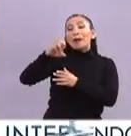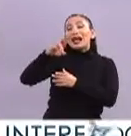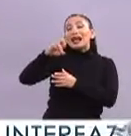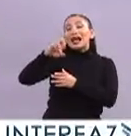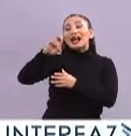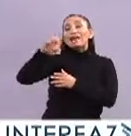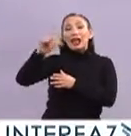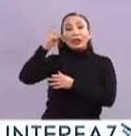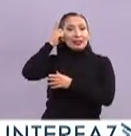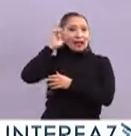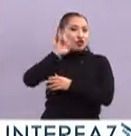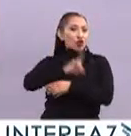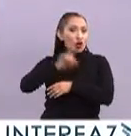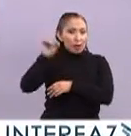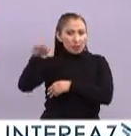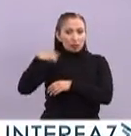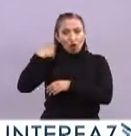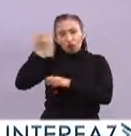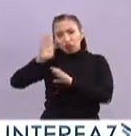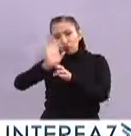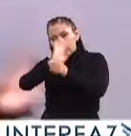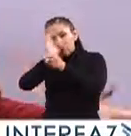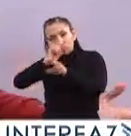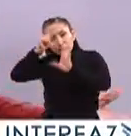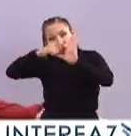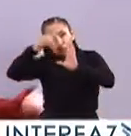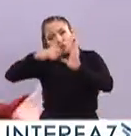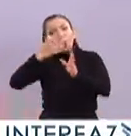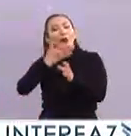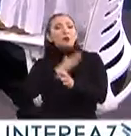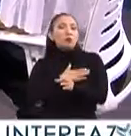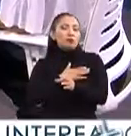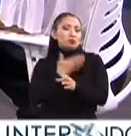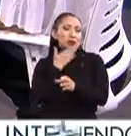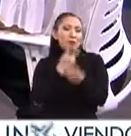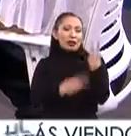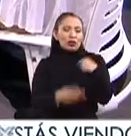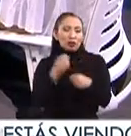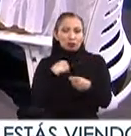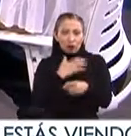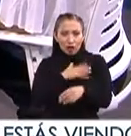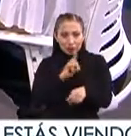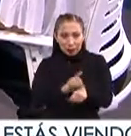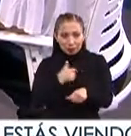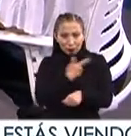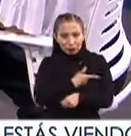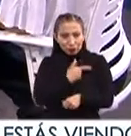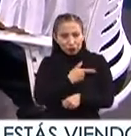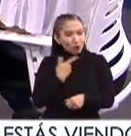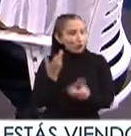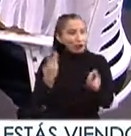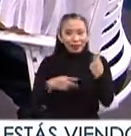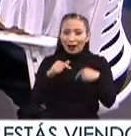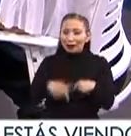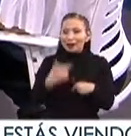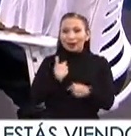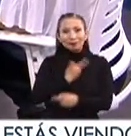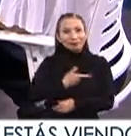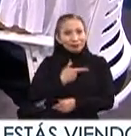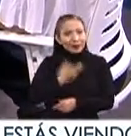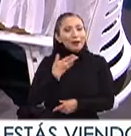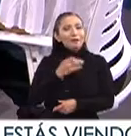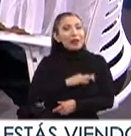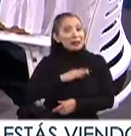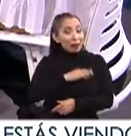Rivera, quien es la directora de esta producción. Muy buenos días, bienvenidos. Es para nosotros un verdadero placer tener la oportunidad de platicar con ustedes.